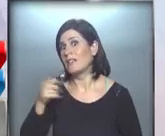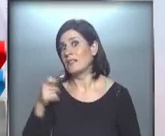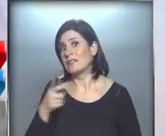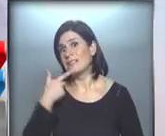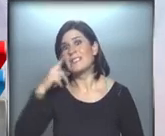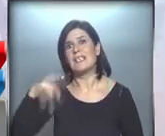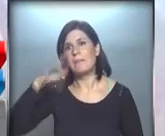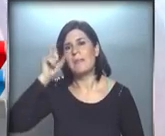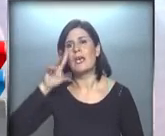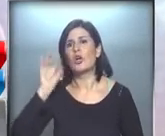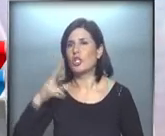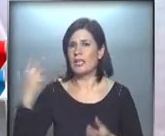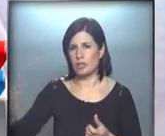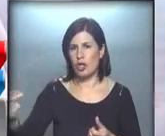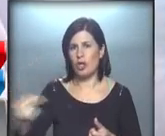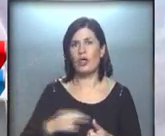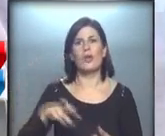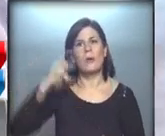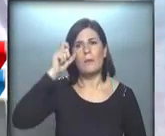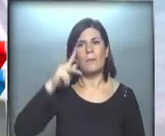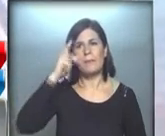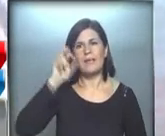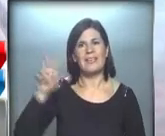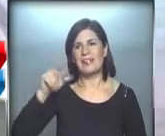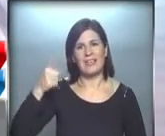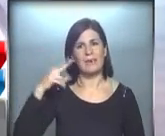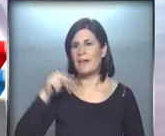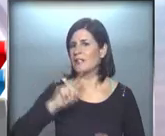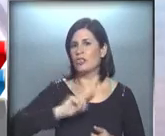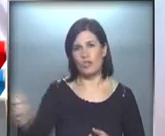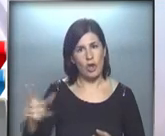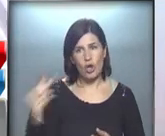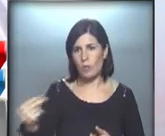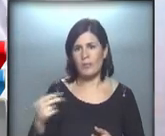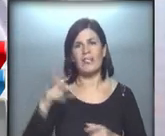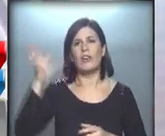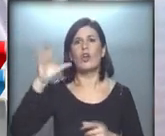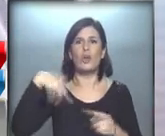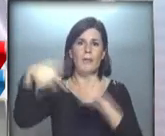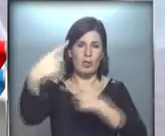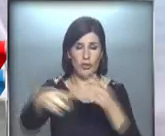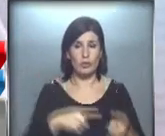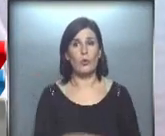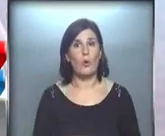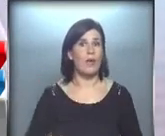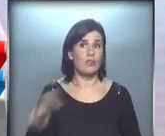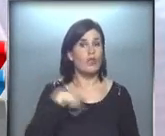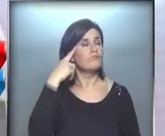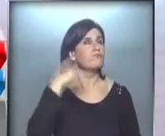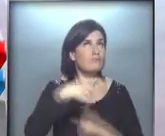Simeone y de Pekerman, que seguramente continuará en el seleccionado colombiano. Era muy firme el nombre de